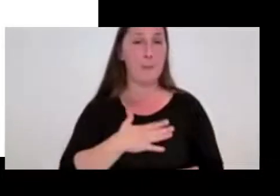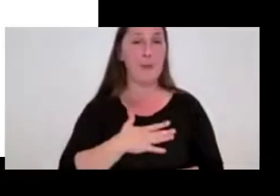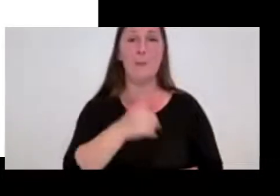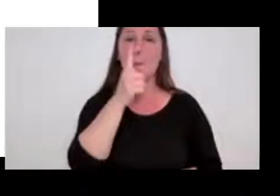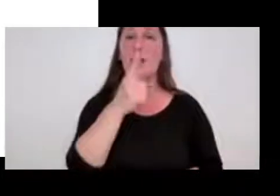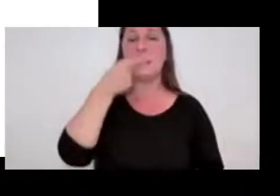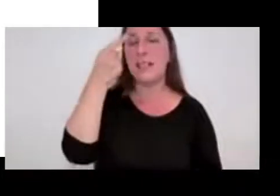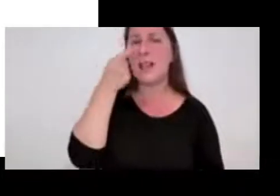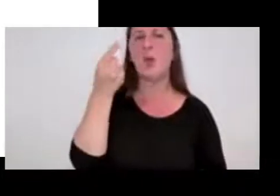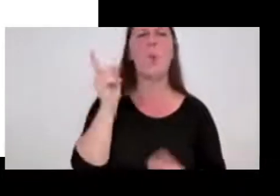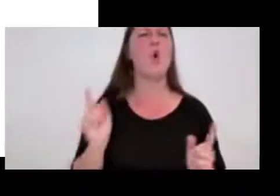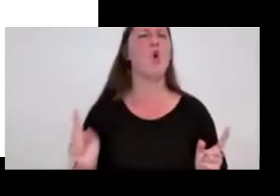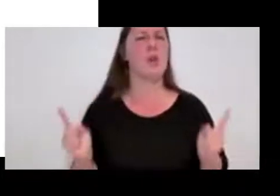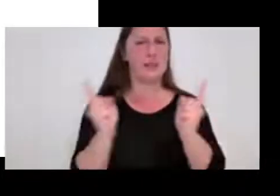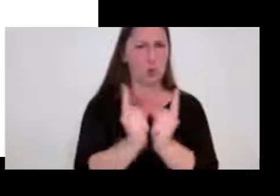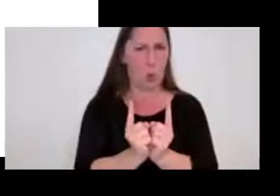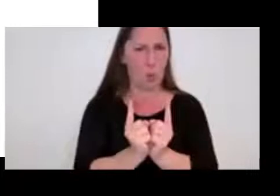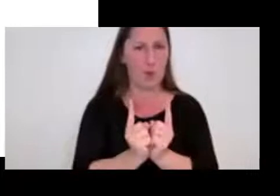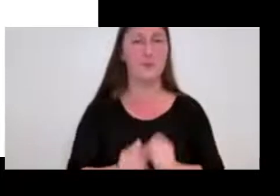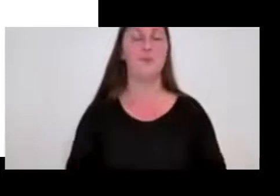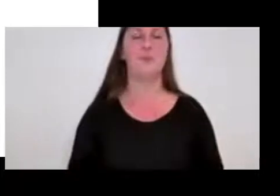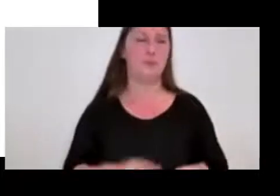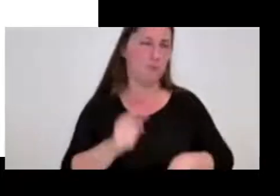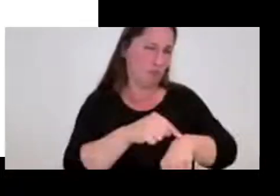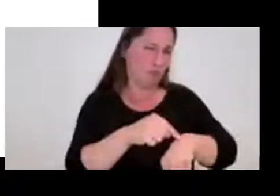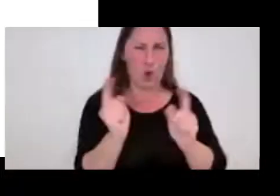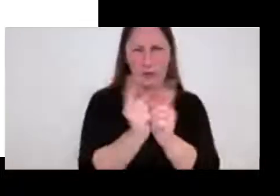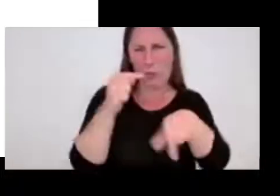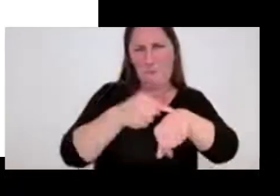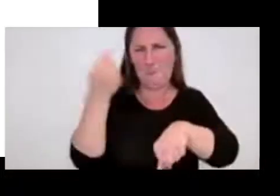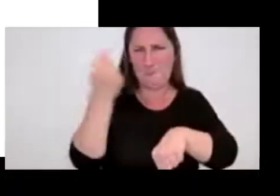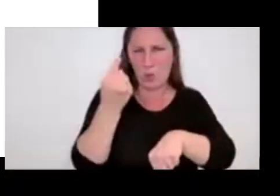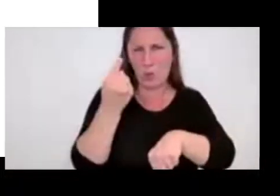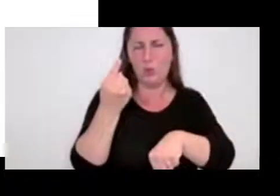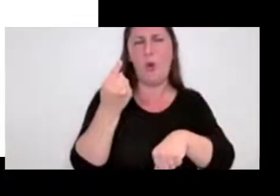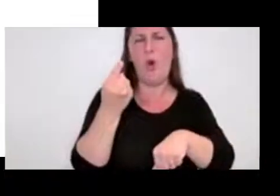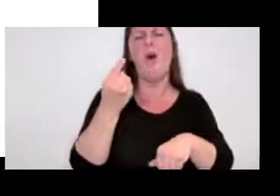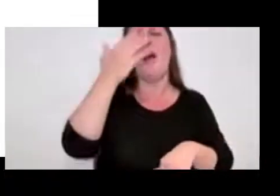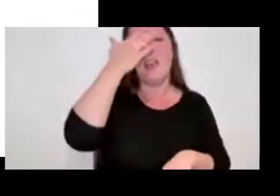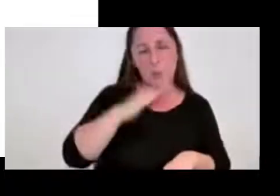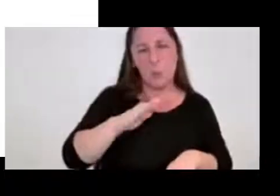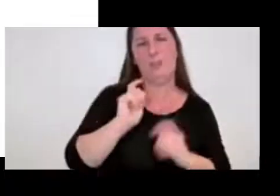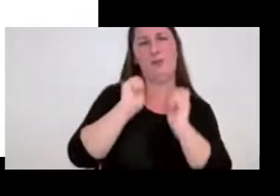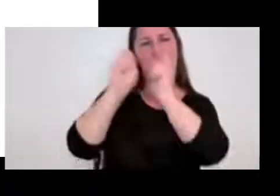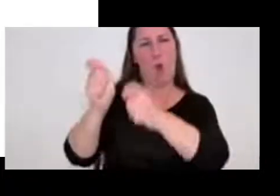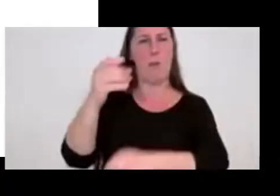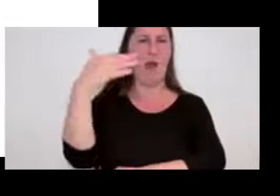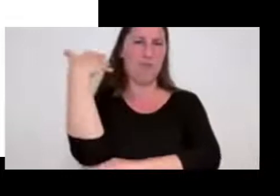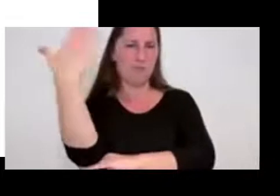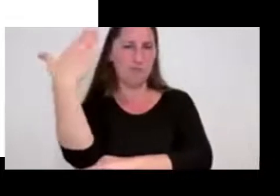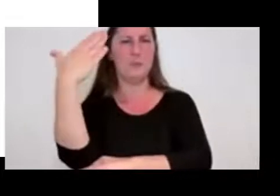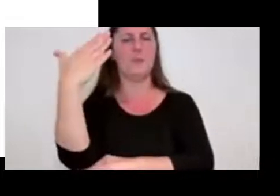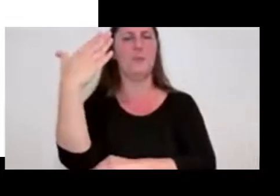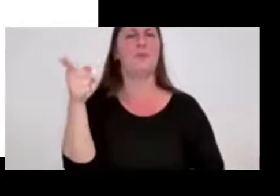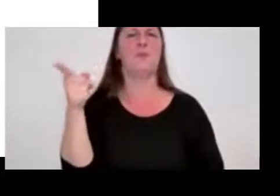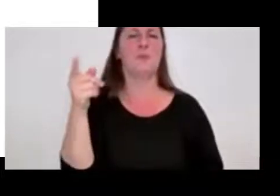especie de resumen en algunos minutos nada más para poder cederle la palabra a el